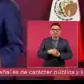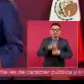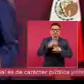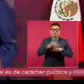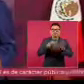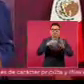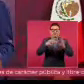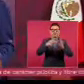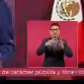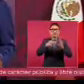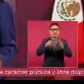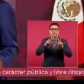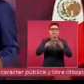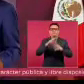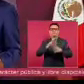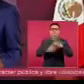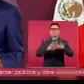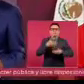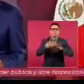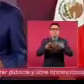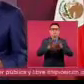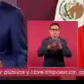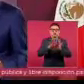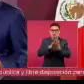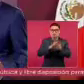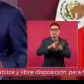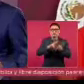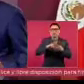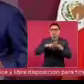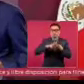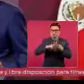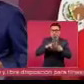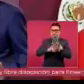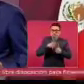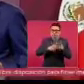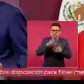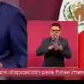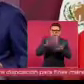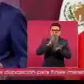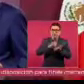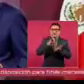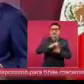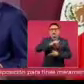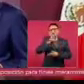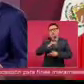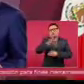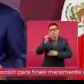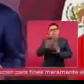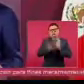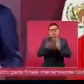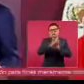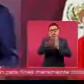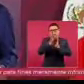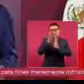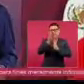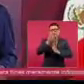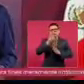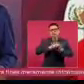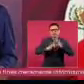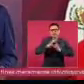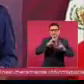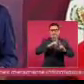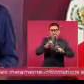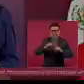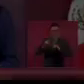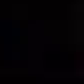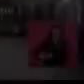informar sobre el avance del Tren Maya y sobre otras obras que se están llevando